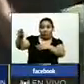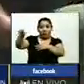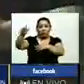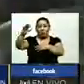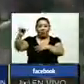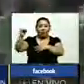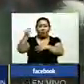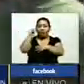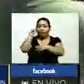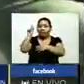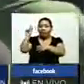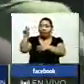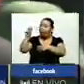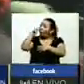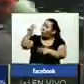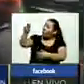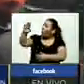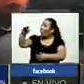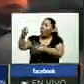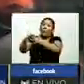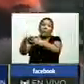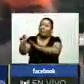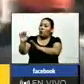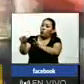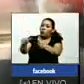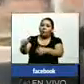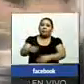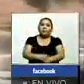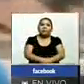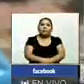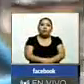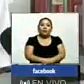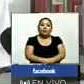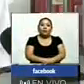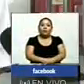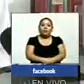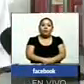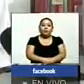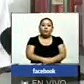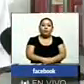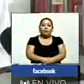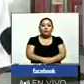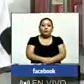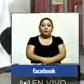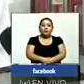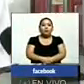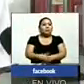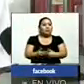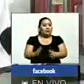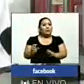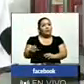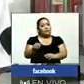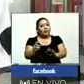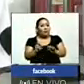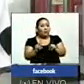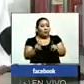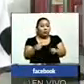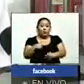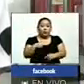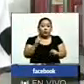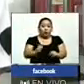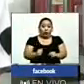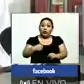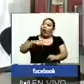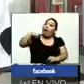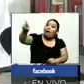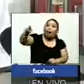no miren hacia los Estados Unidos. Hay otras alternativas y yo no puedo decir a dónde